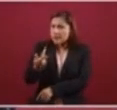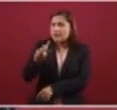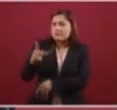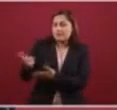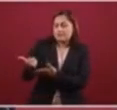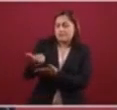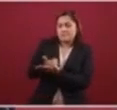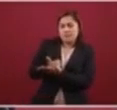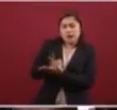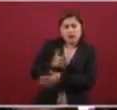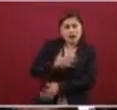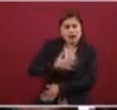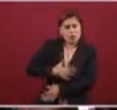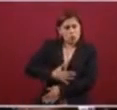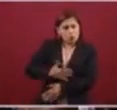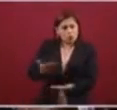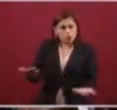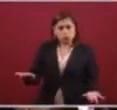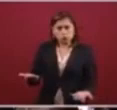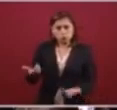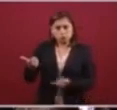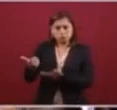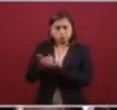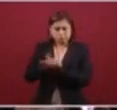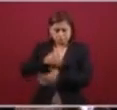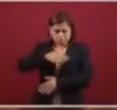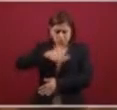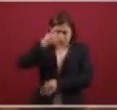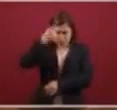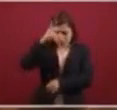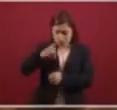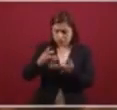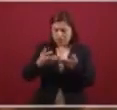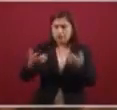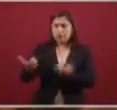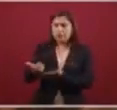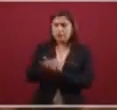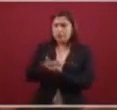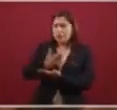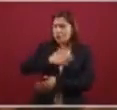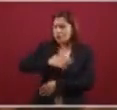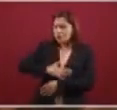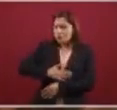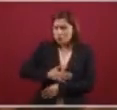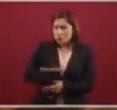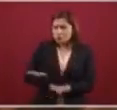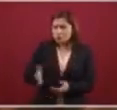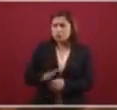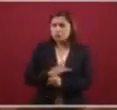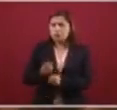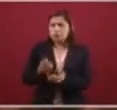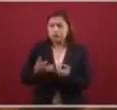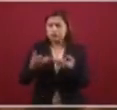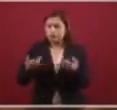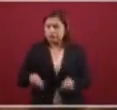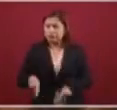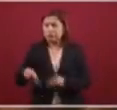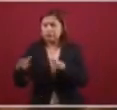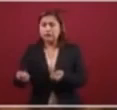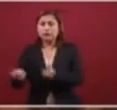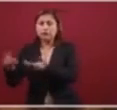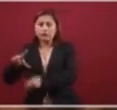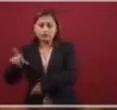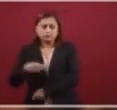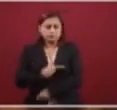pague la tierra de manera digna y justa para que no se queden sin tierra y pobres se hablaba en el